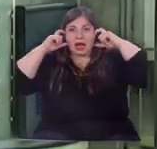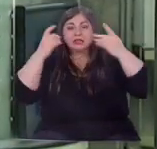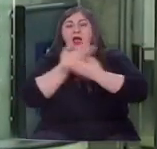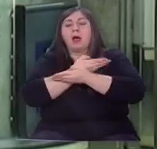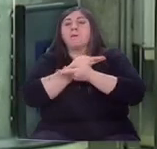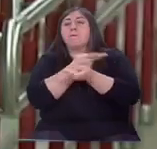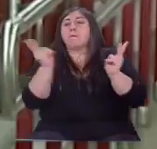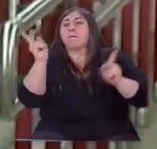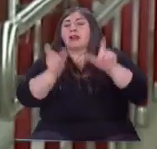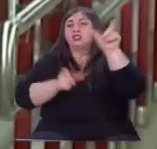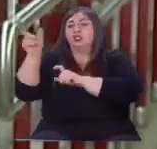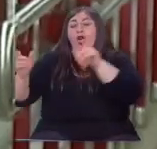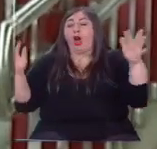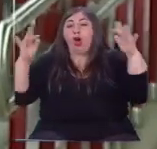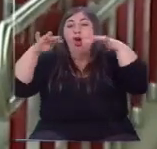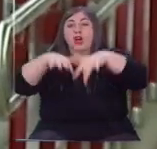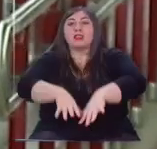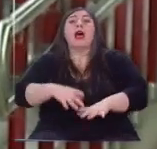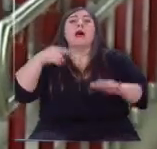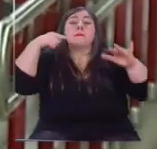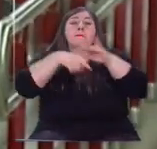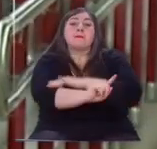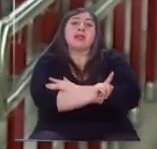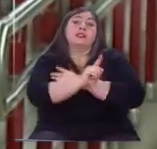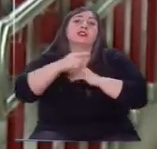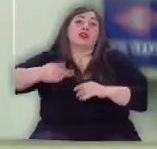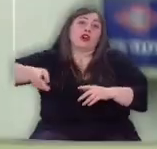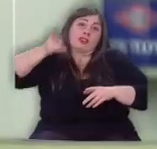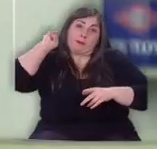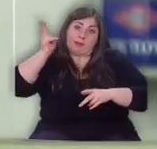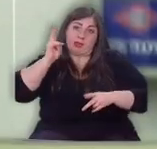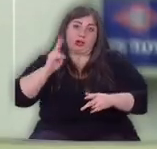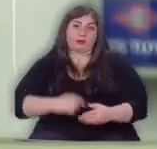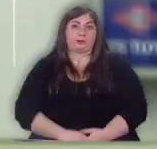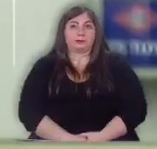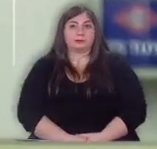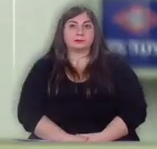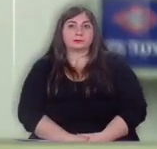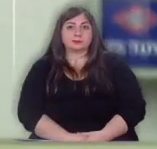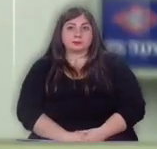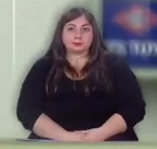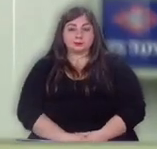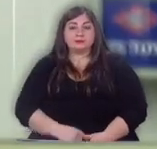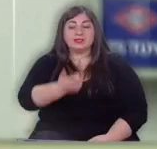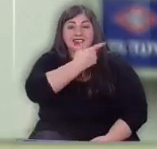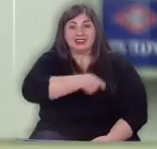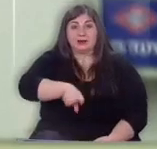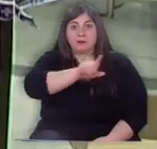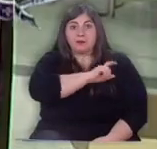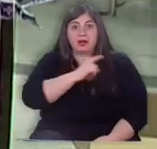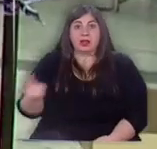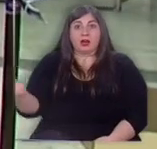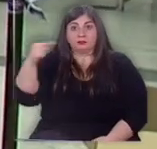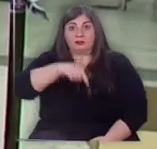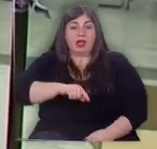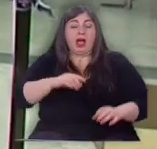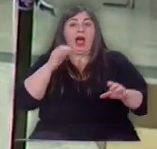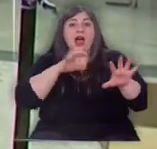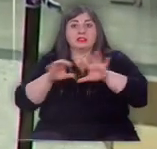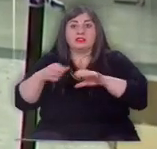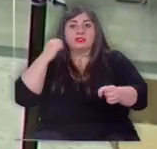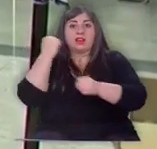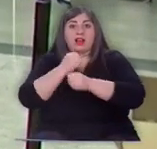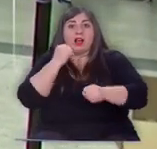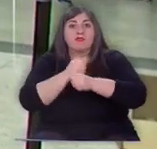gran afluencia de público, como estaciones del metro y de autobús. En España, la reincorporación a la actividad laboral de